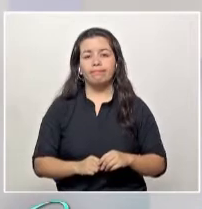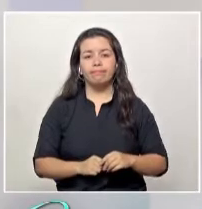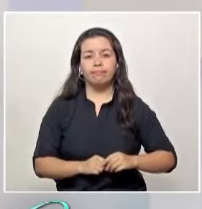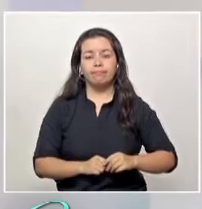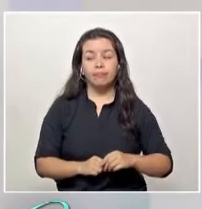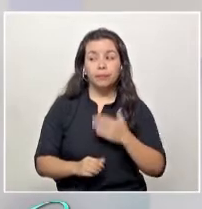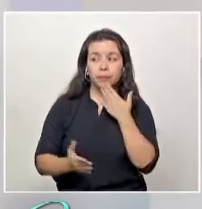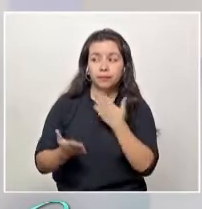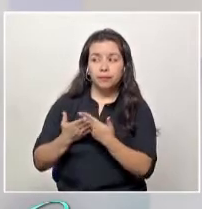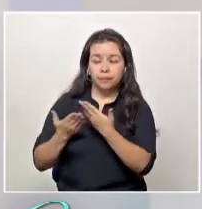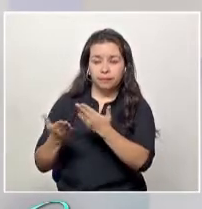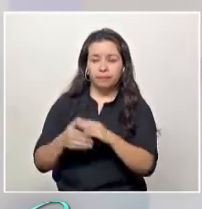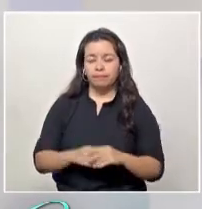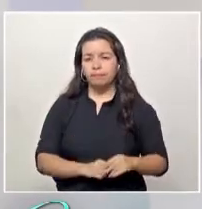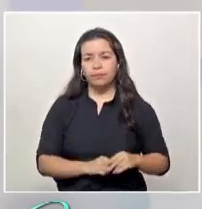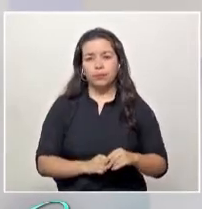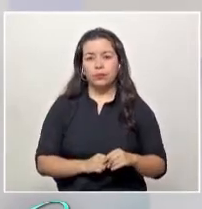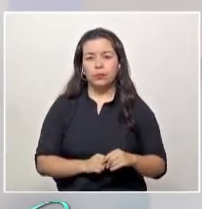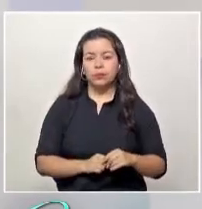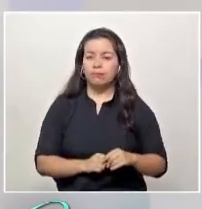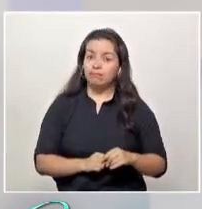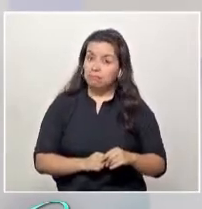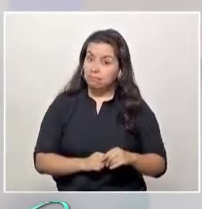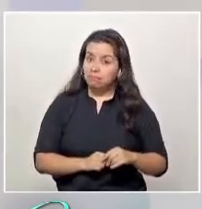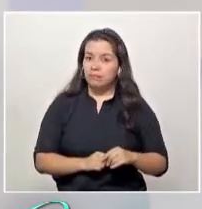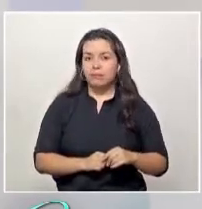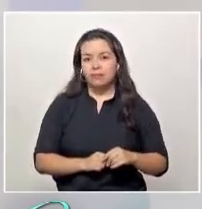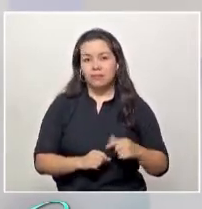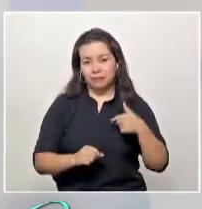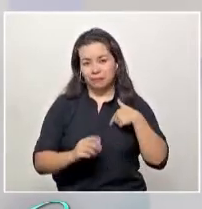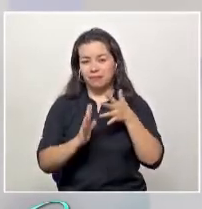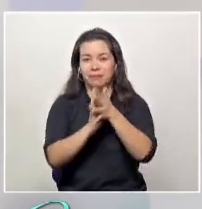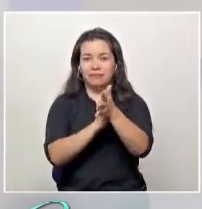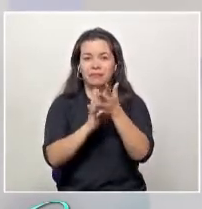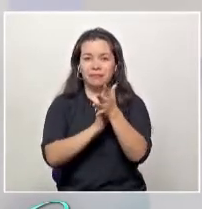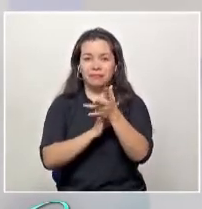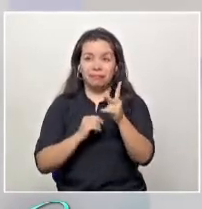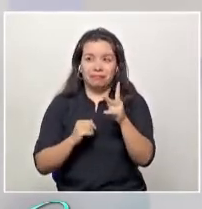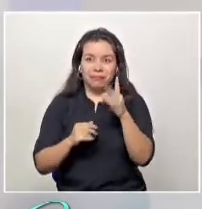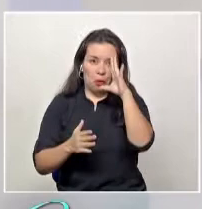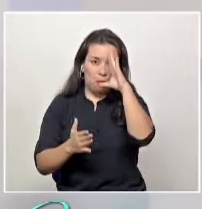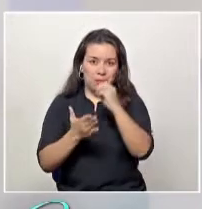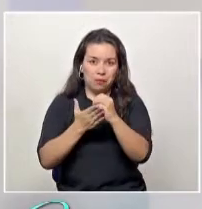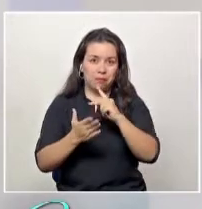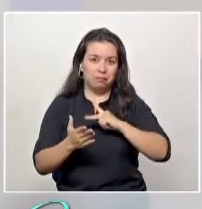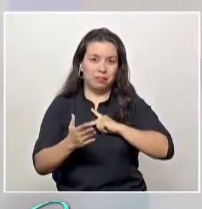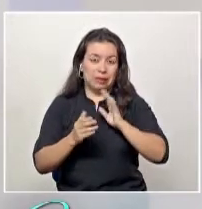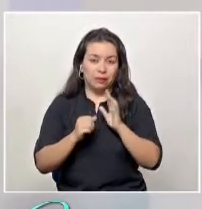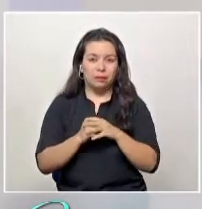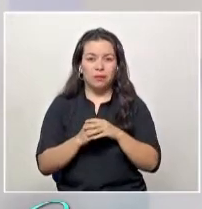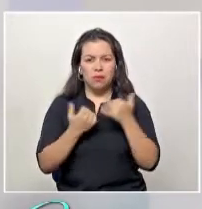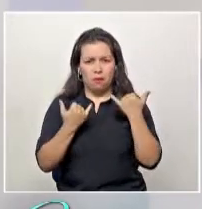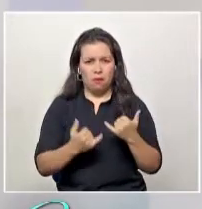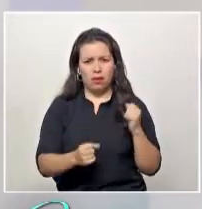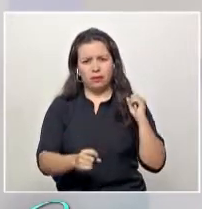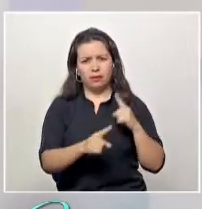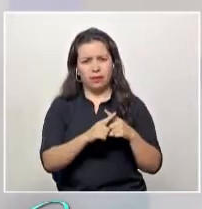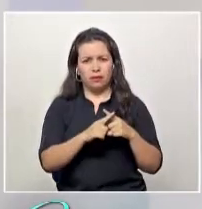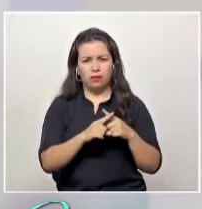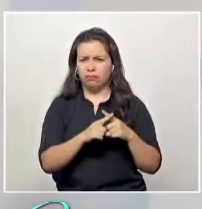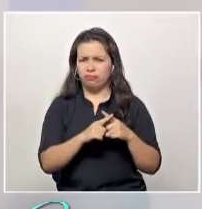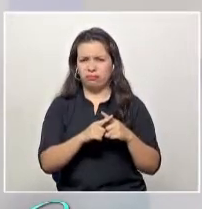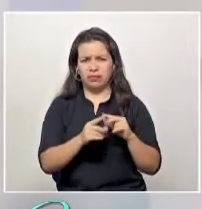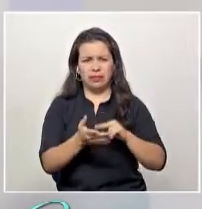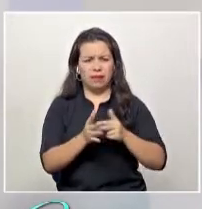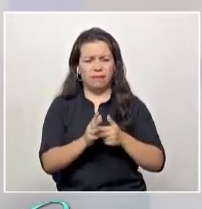A usted muchas gracias. Pues esto es muy personal lo que va a decir, pero en el siglo que estamos no es justo decirle a